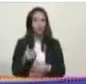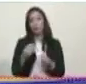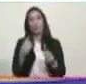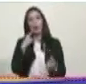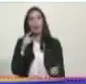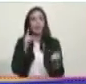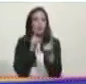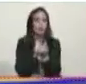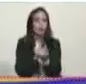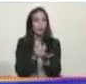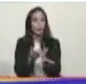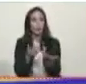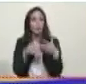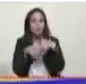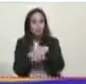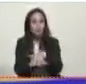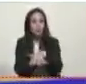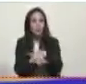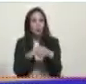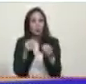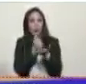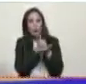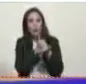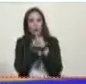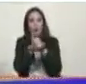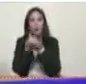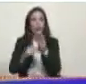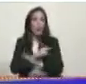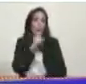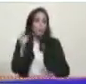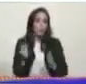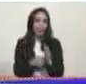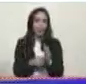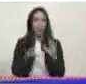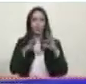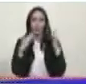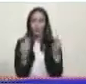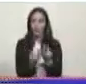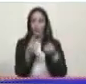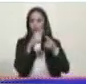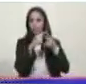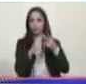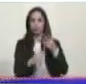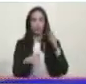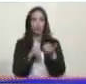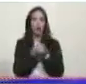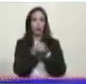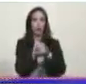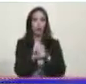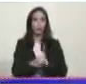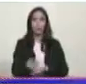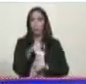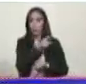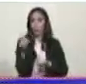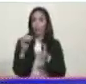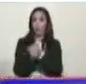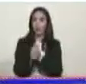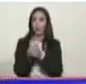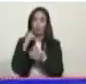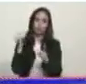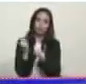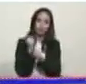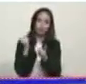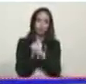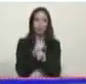atención integral de protección social que se daría a los transportistas. Compañeros, labrados como usted en la lucha y en